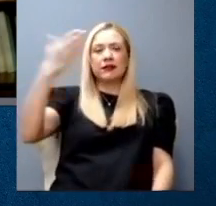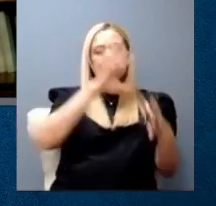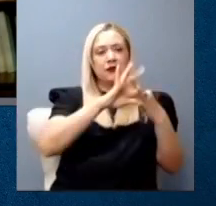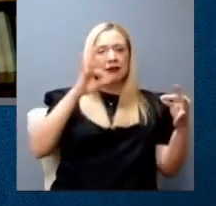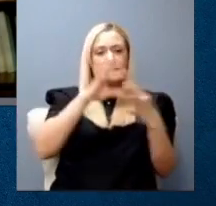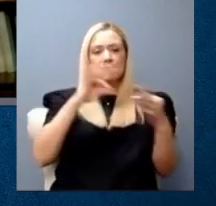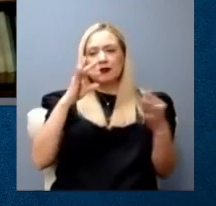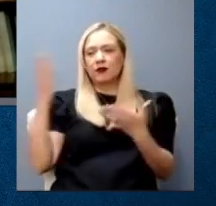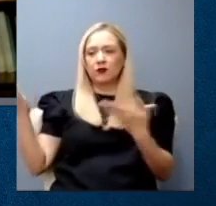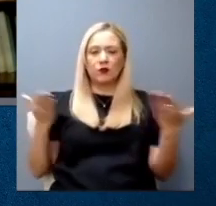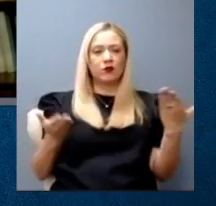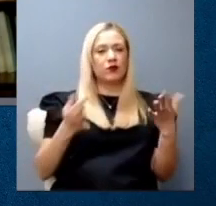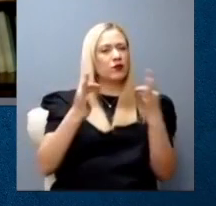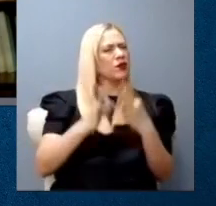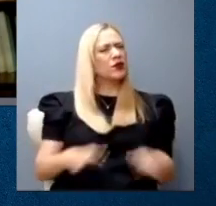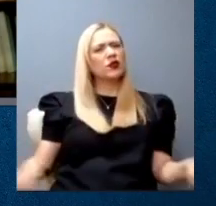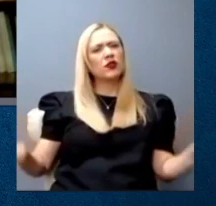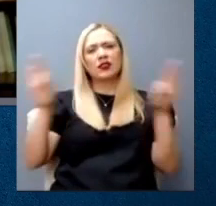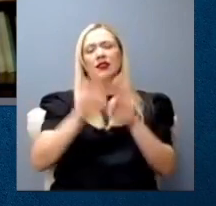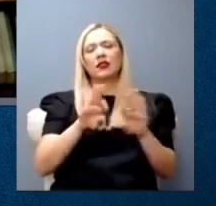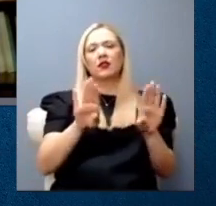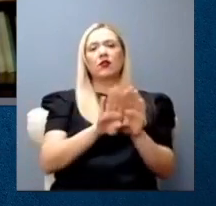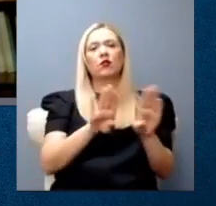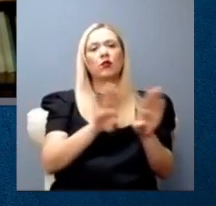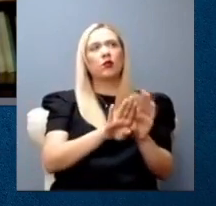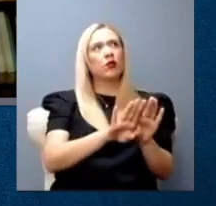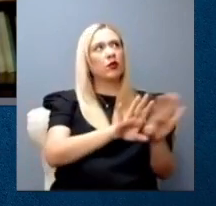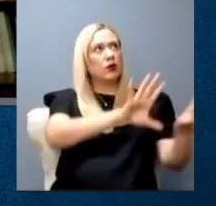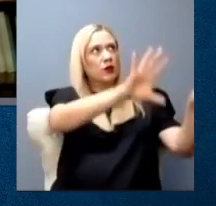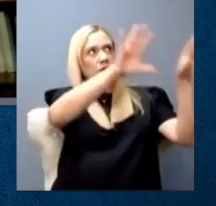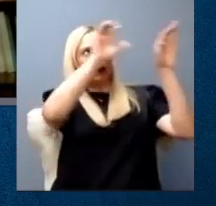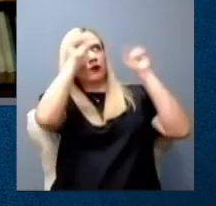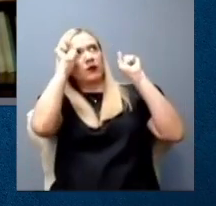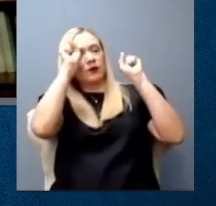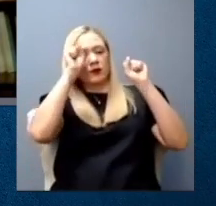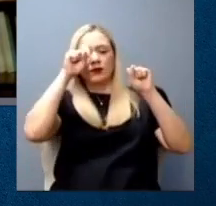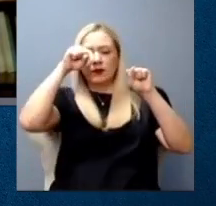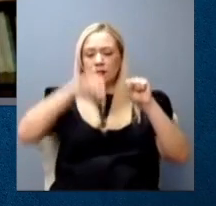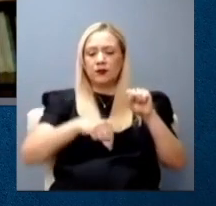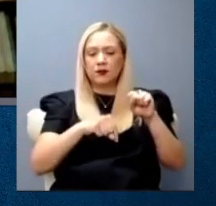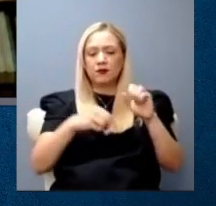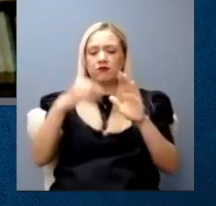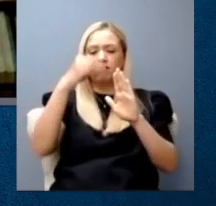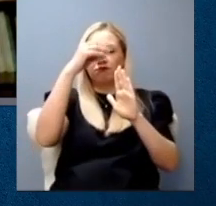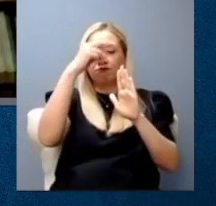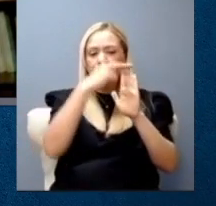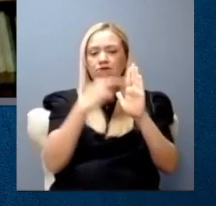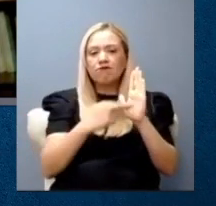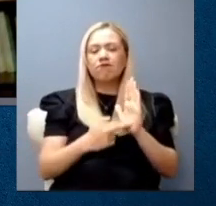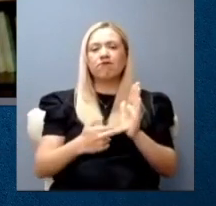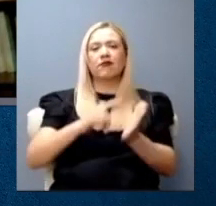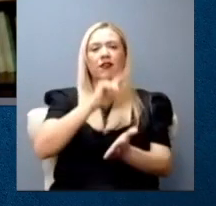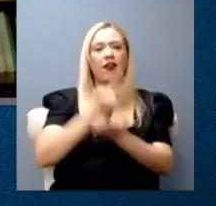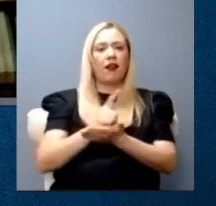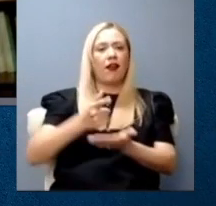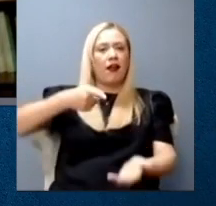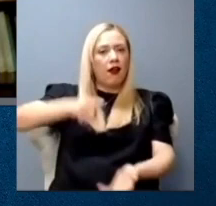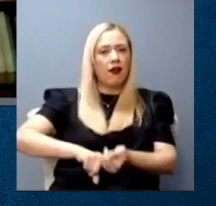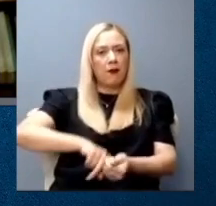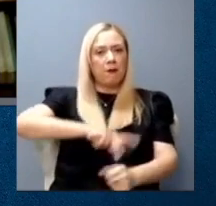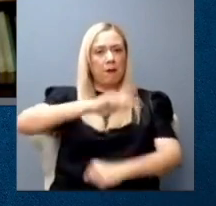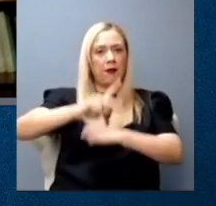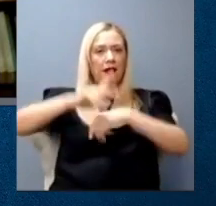la importancia de la influencia de los distintos mecanismos sobre los ordenamientos internos, que han señalado